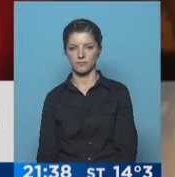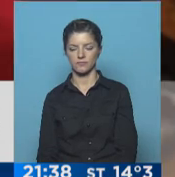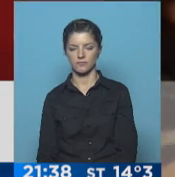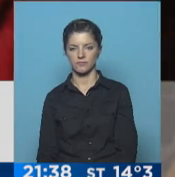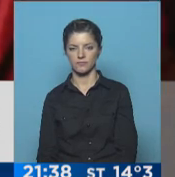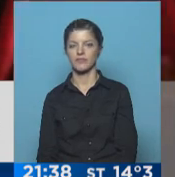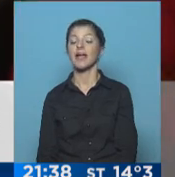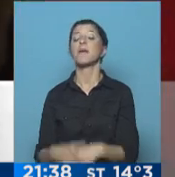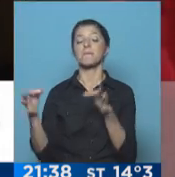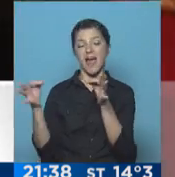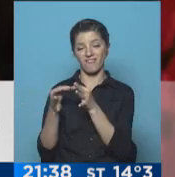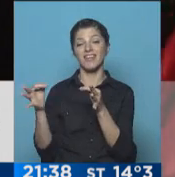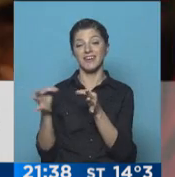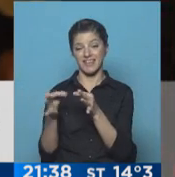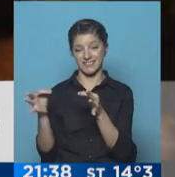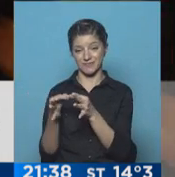Las Malvinas.